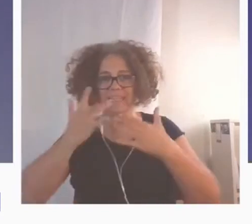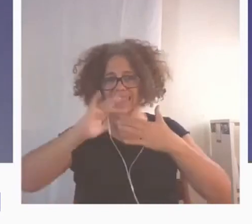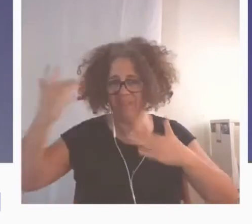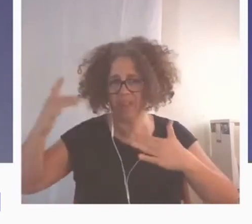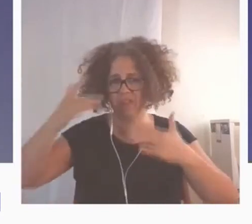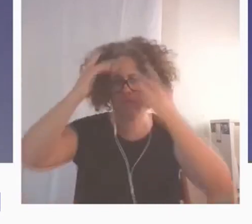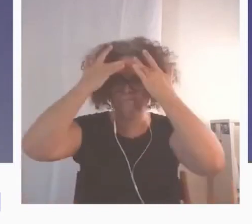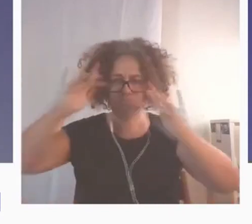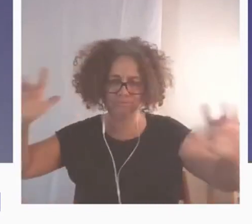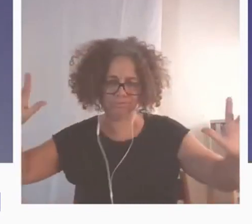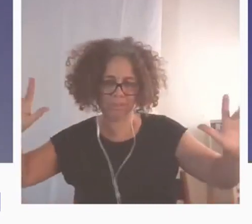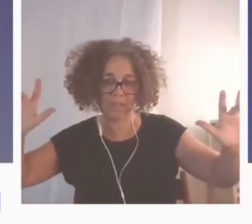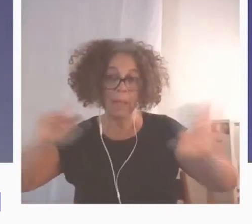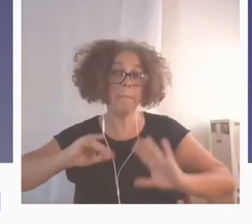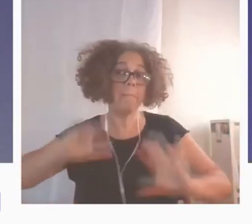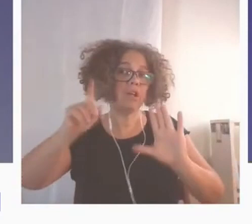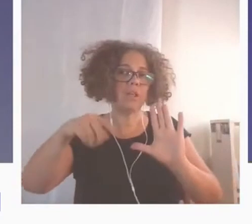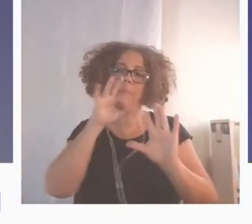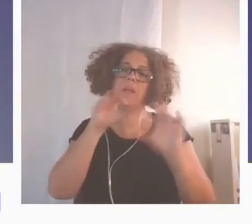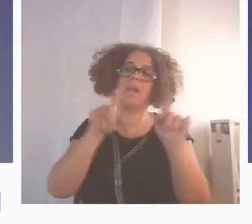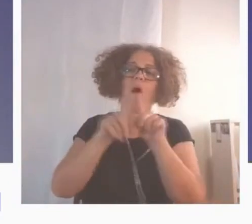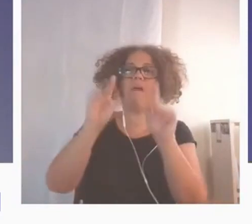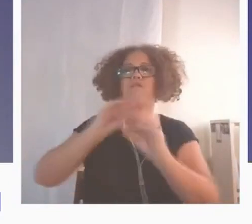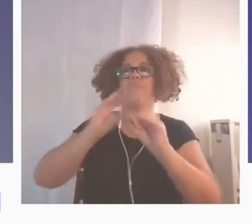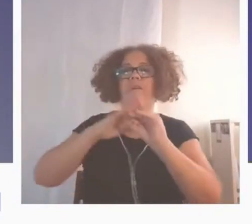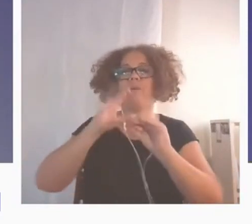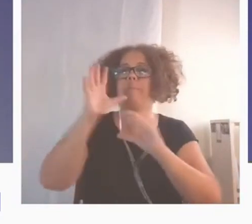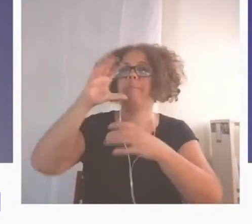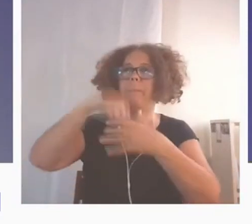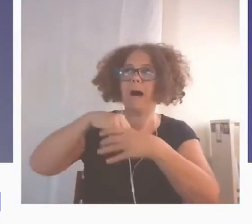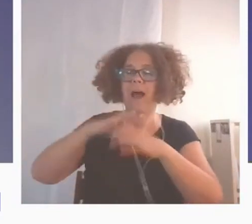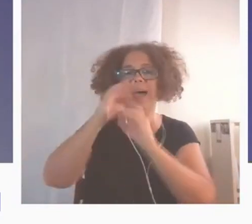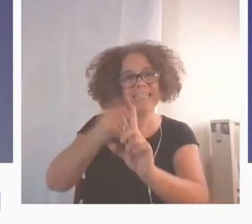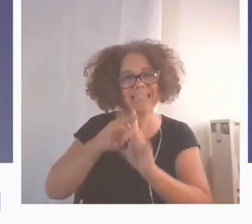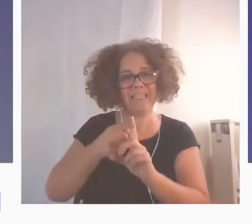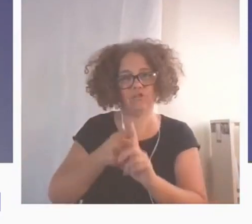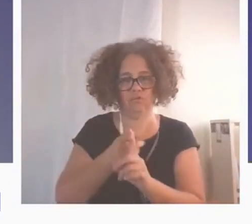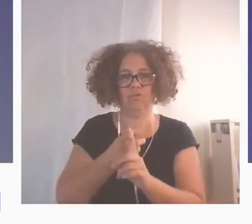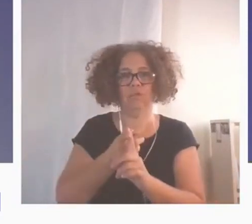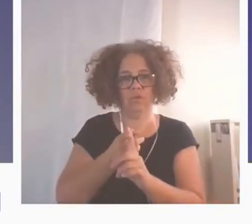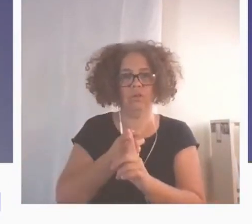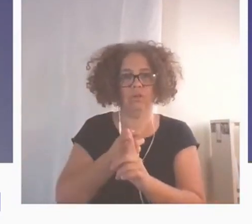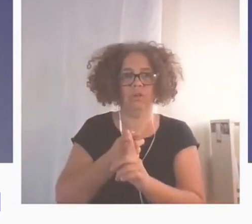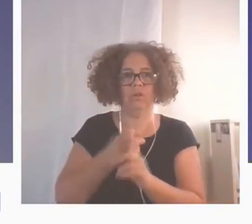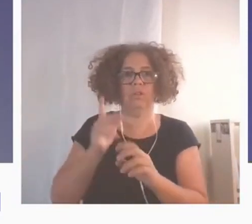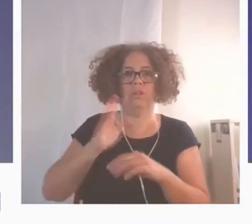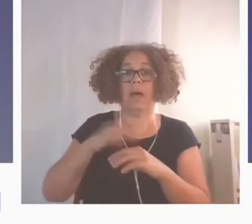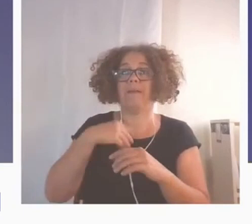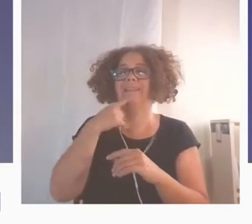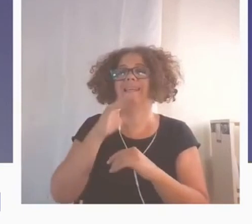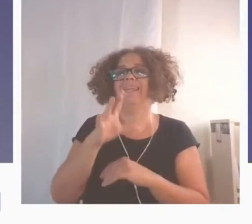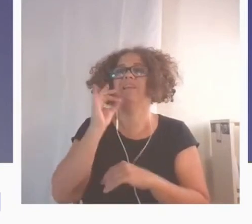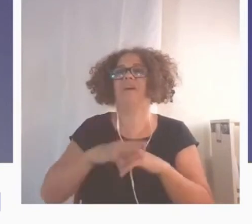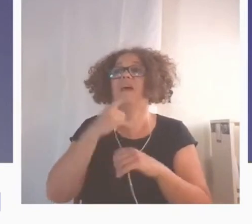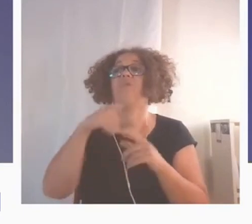concienciación, pero también la formación para abordar ese gran reto, identificado también por nuestro think tank, que es el desempleo